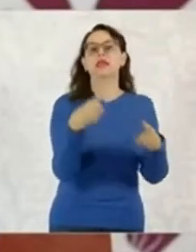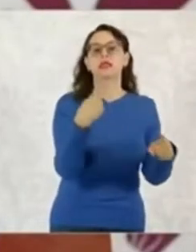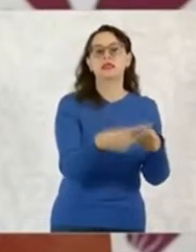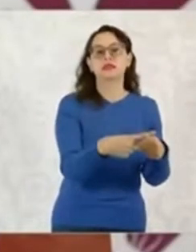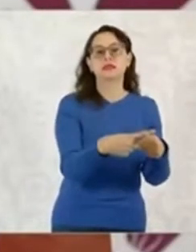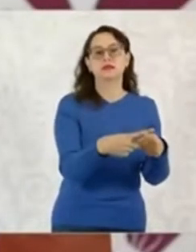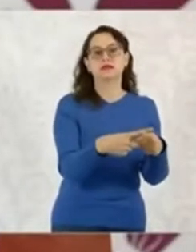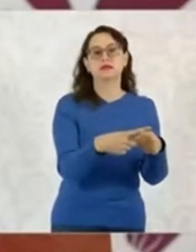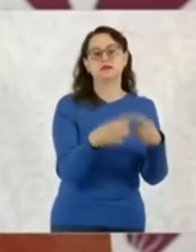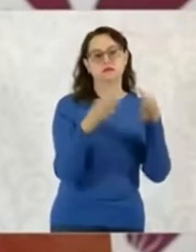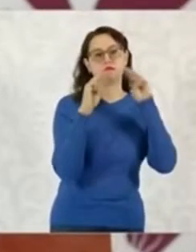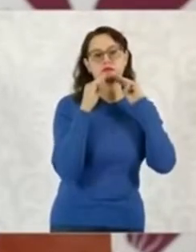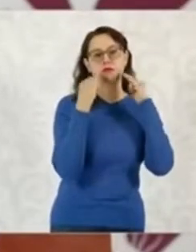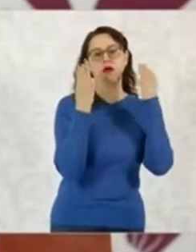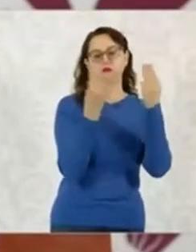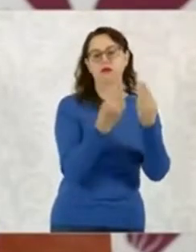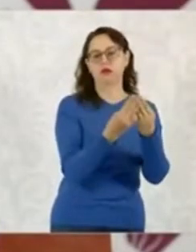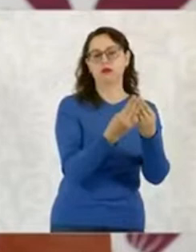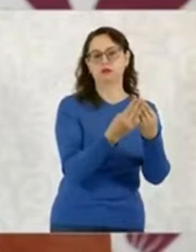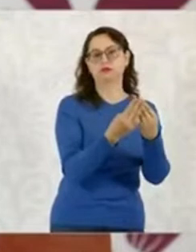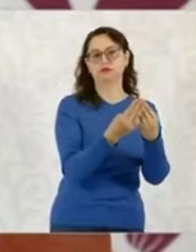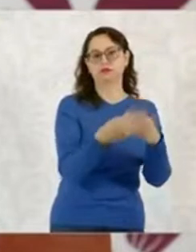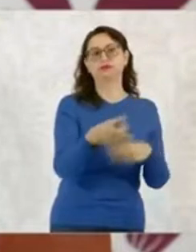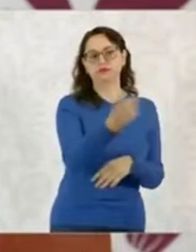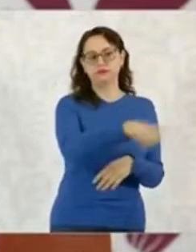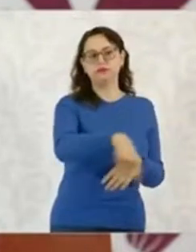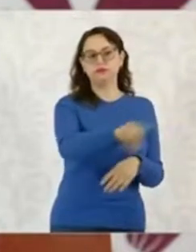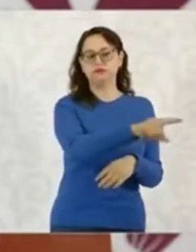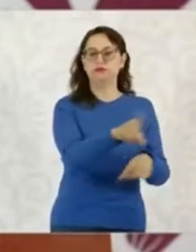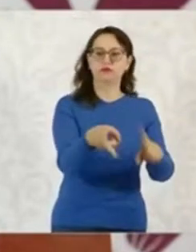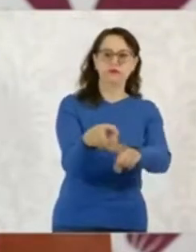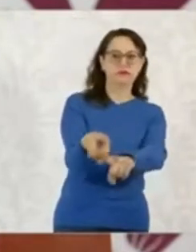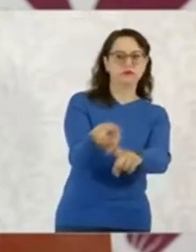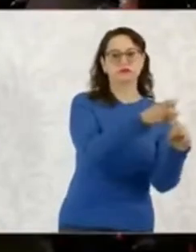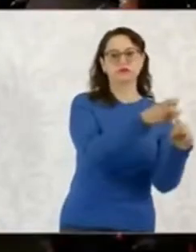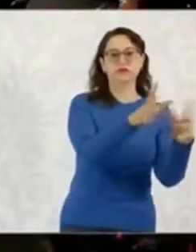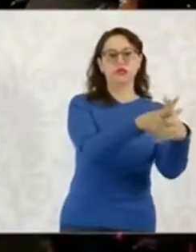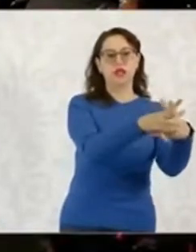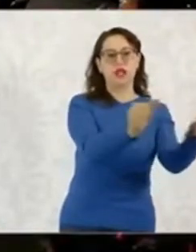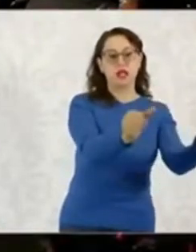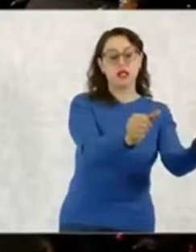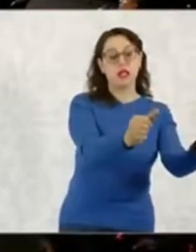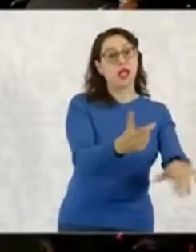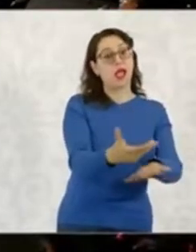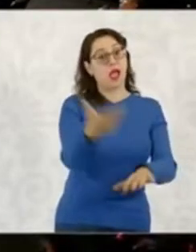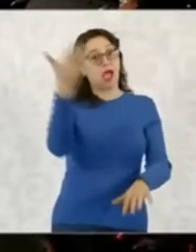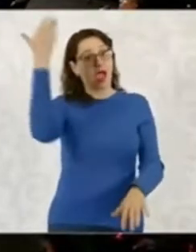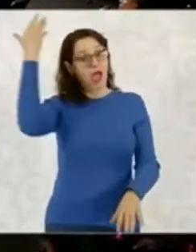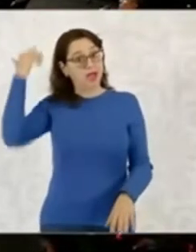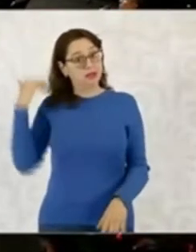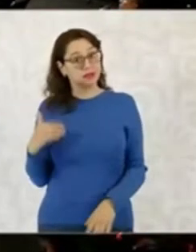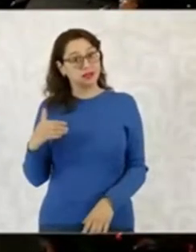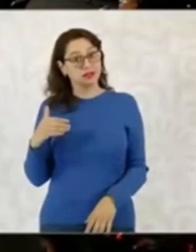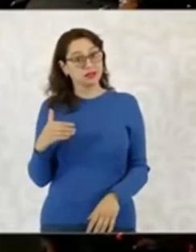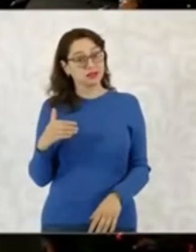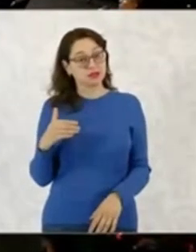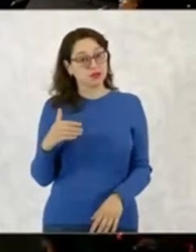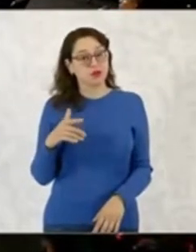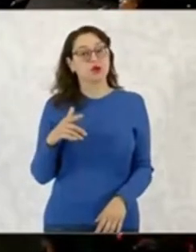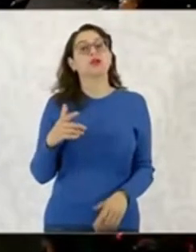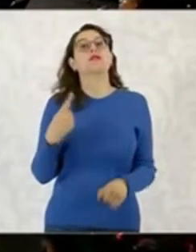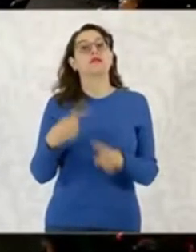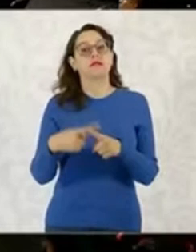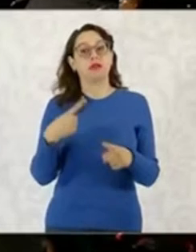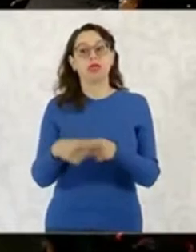Porque hubo una época en México en donde la desaparición forzada la hacía el Estado. El